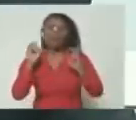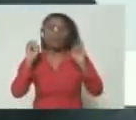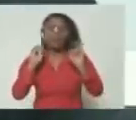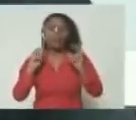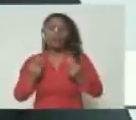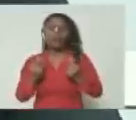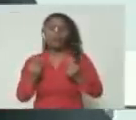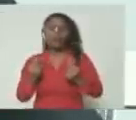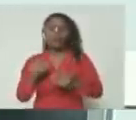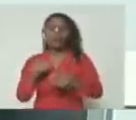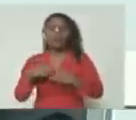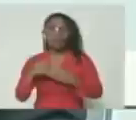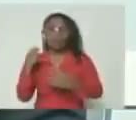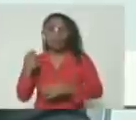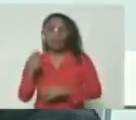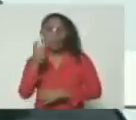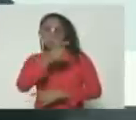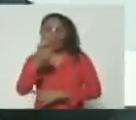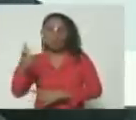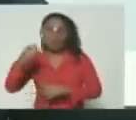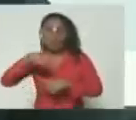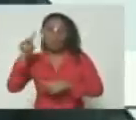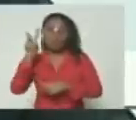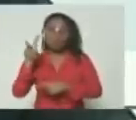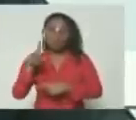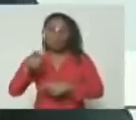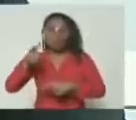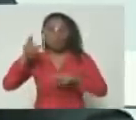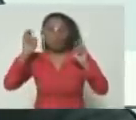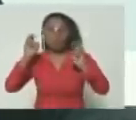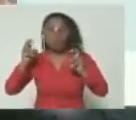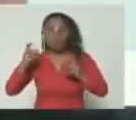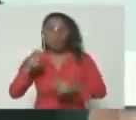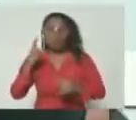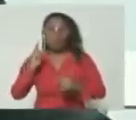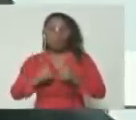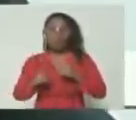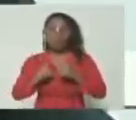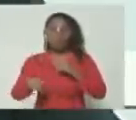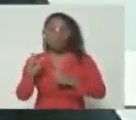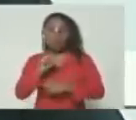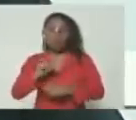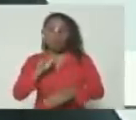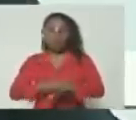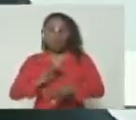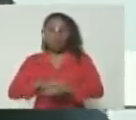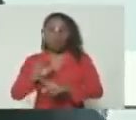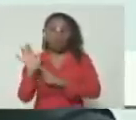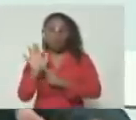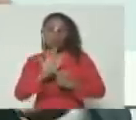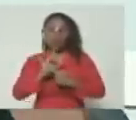del salario. Sobre el tema de la seguridad y lo que ha ocurrido en las últimas semanas, cuando planteamos el debate en la Asamblea Nacional sobre